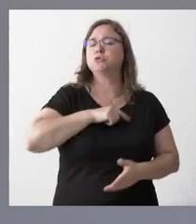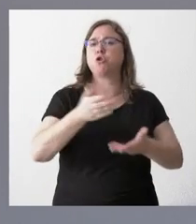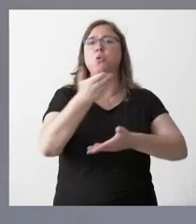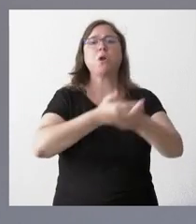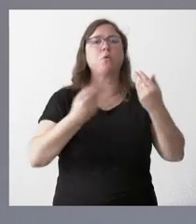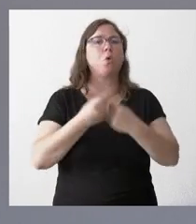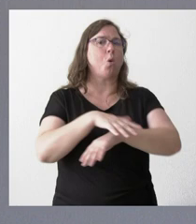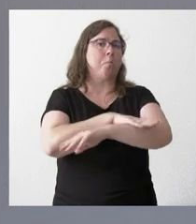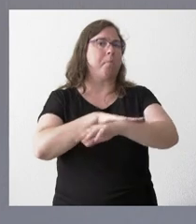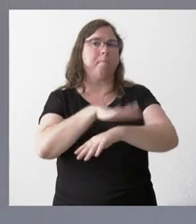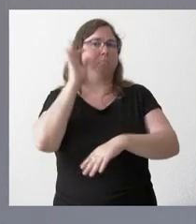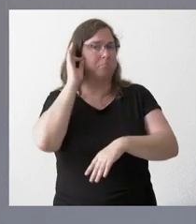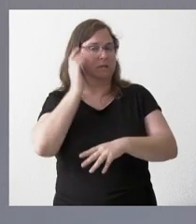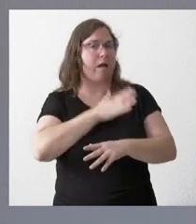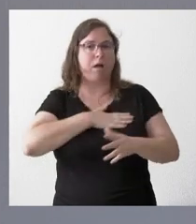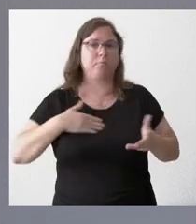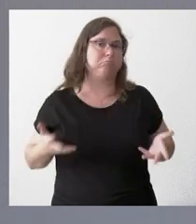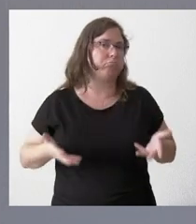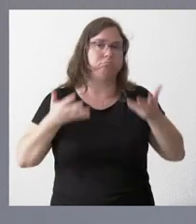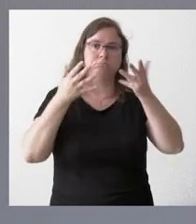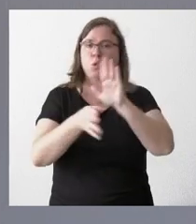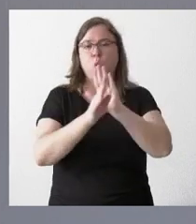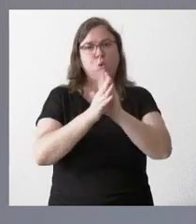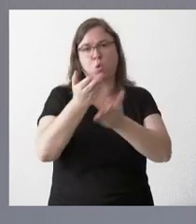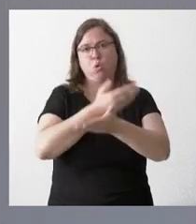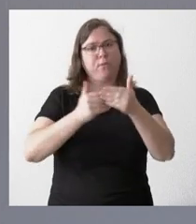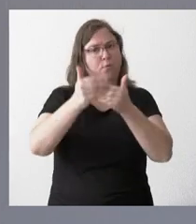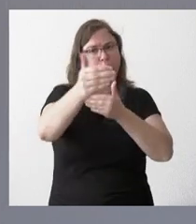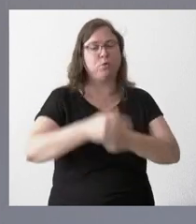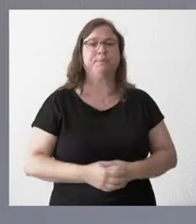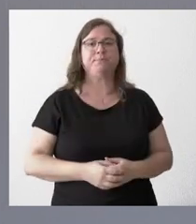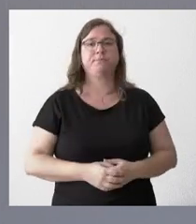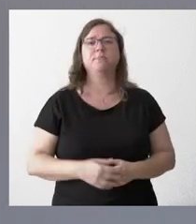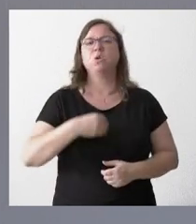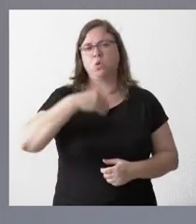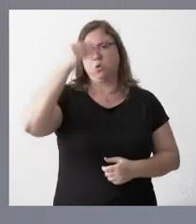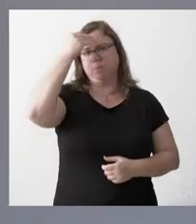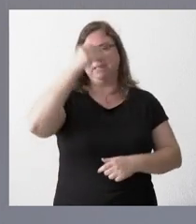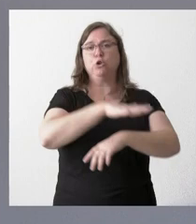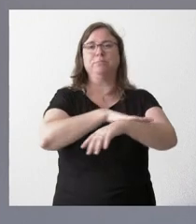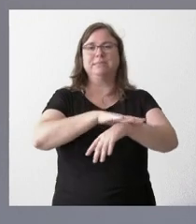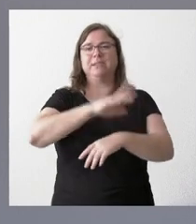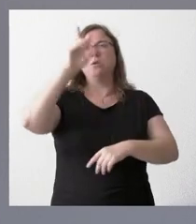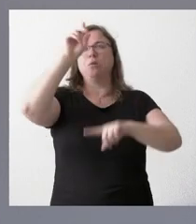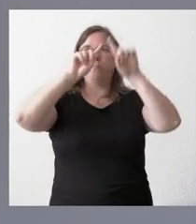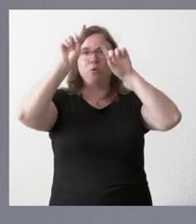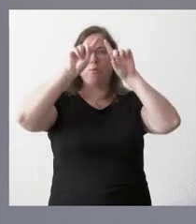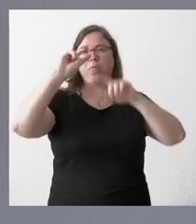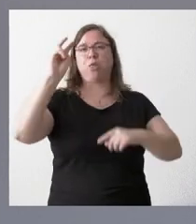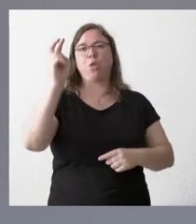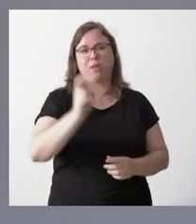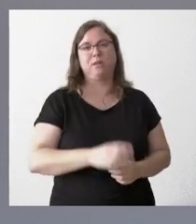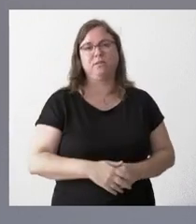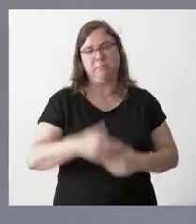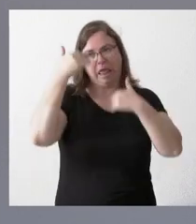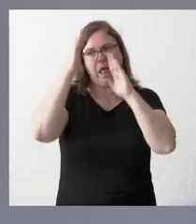ministra y nuestra voluntad de seguirlo haciendo en el futuro. Yo creo que la ministra también tiene otras preocupaciones de las que